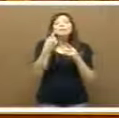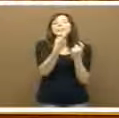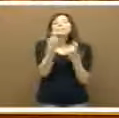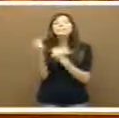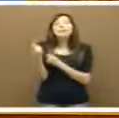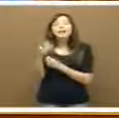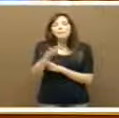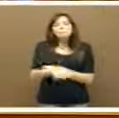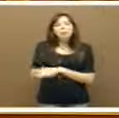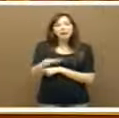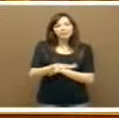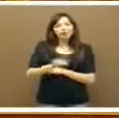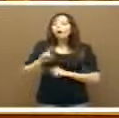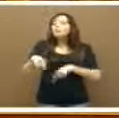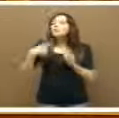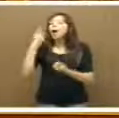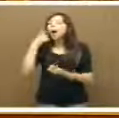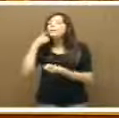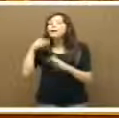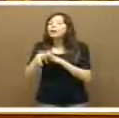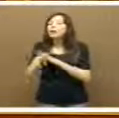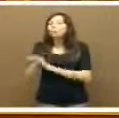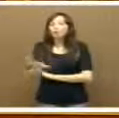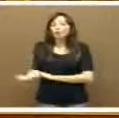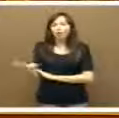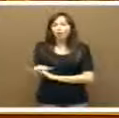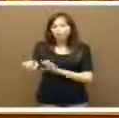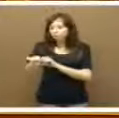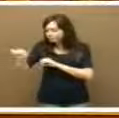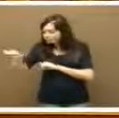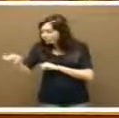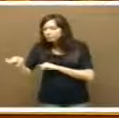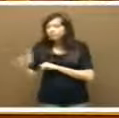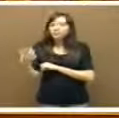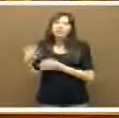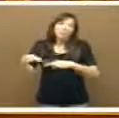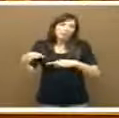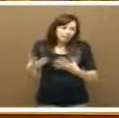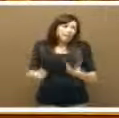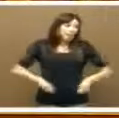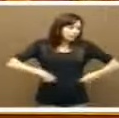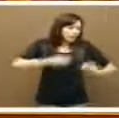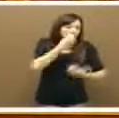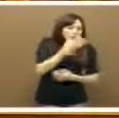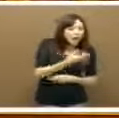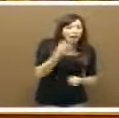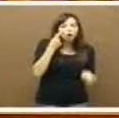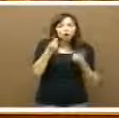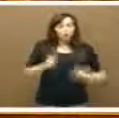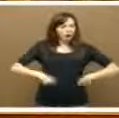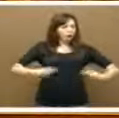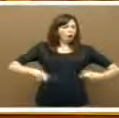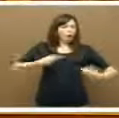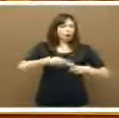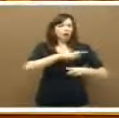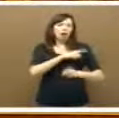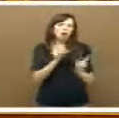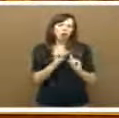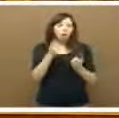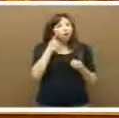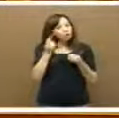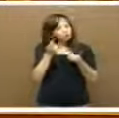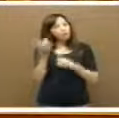y luego buscamos los recursos que hacen falta para eso. Naturalmente hay que gastar bien, hay que racionalizar el gasto, hay que evitar el derroche, todo eso. Pero si